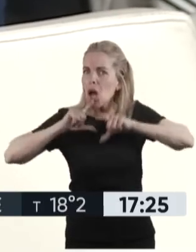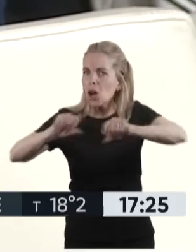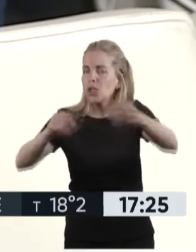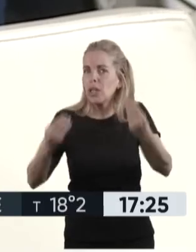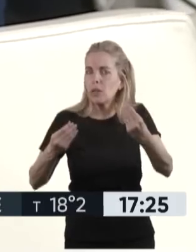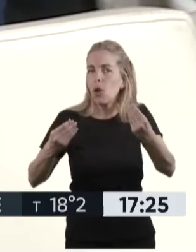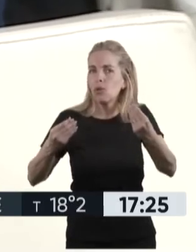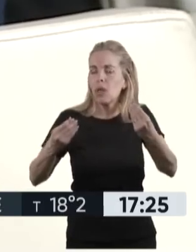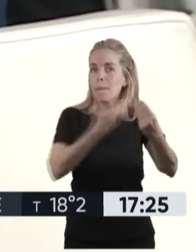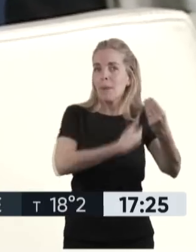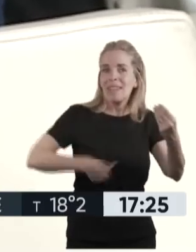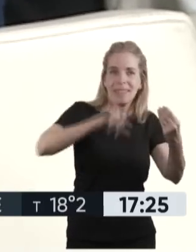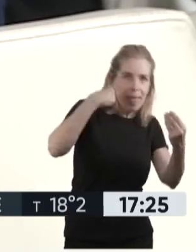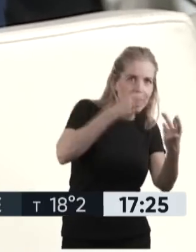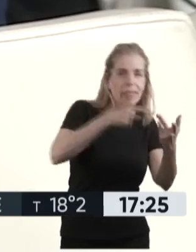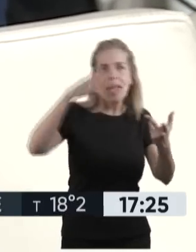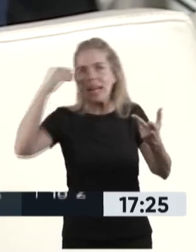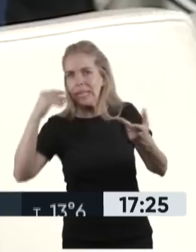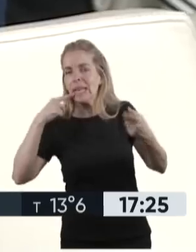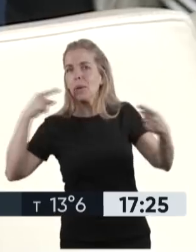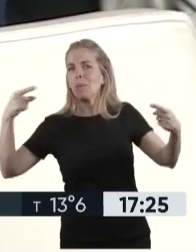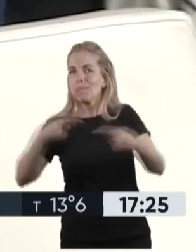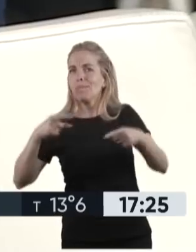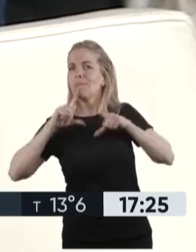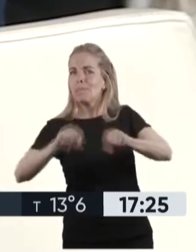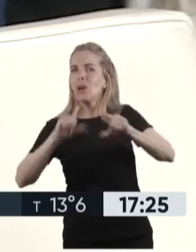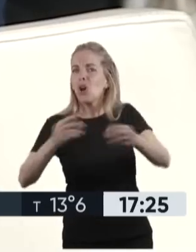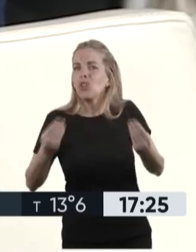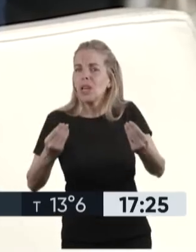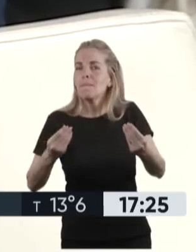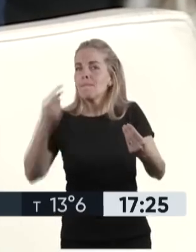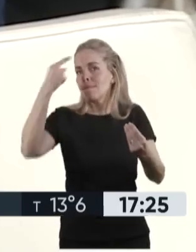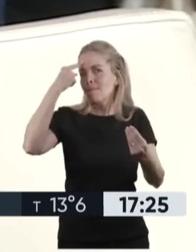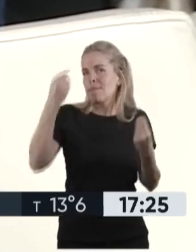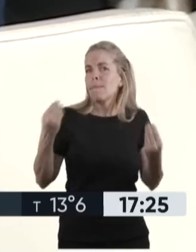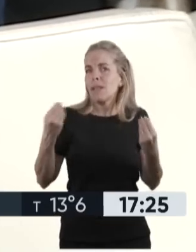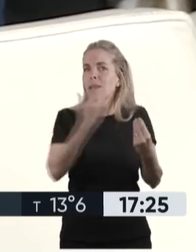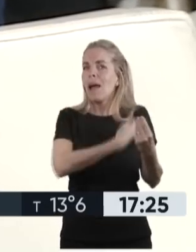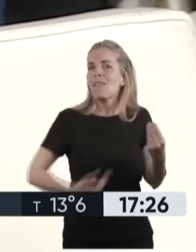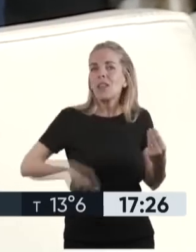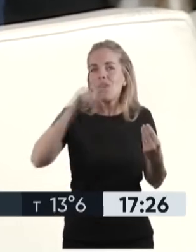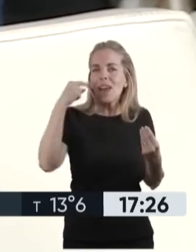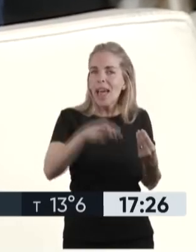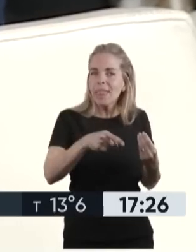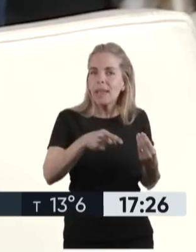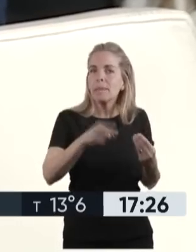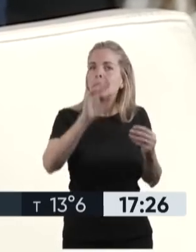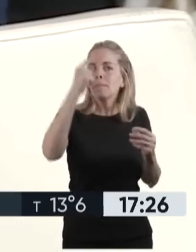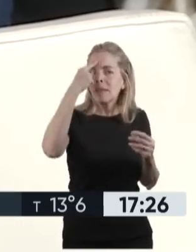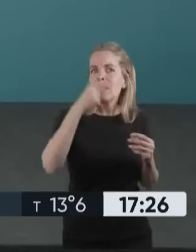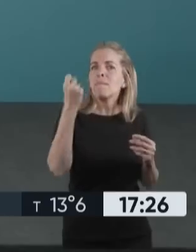presidente y la vicepresidenta. ¿Qué tan importante es para Alberto Fernández bajar ese nivel de